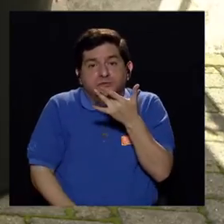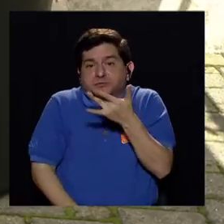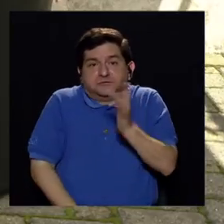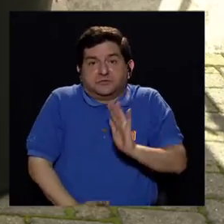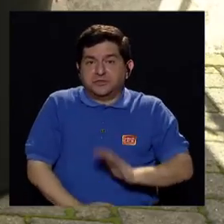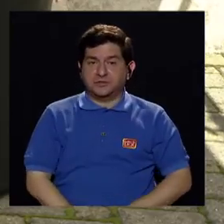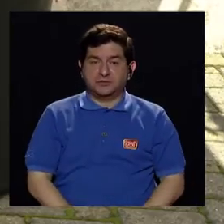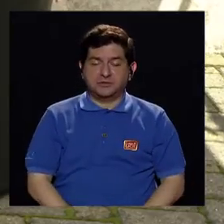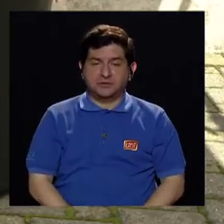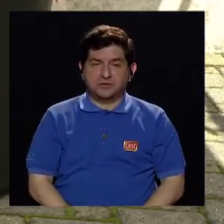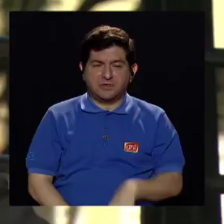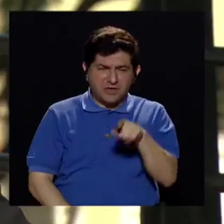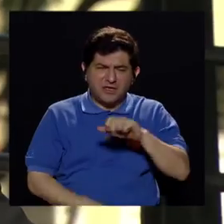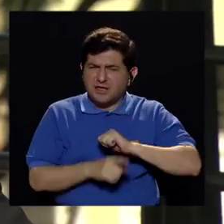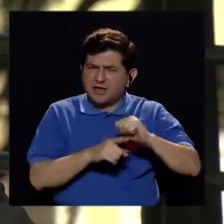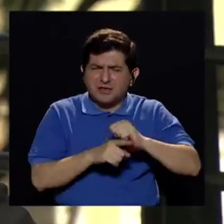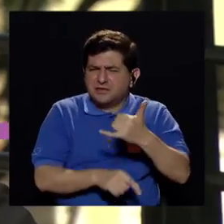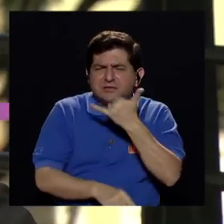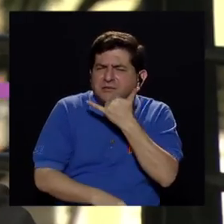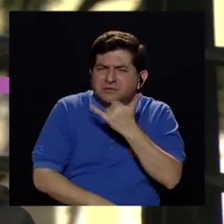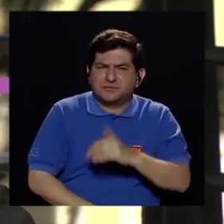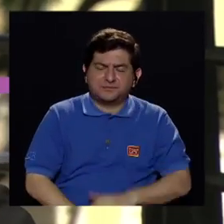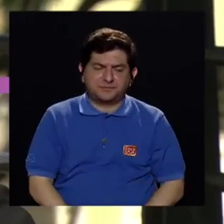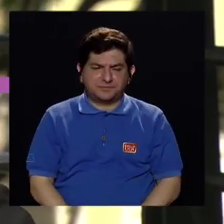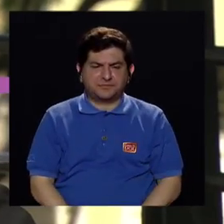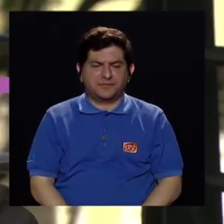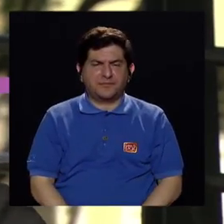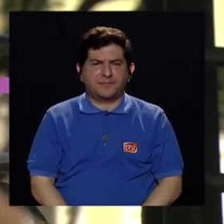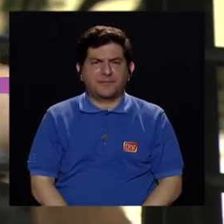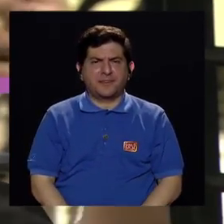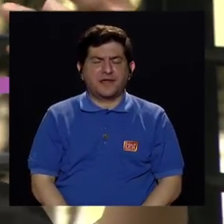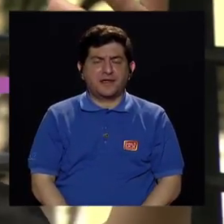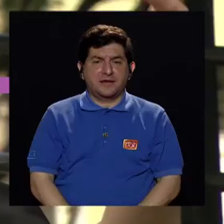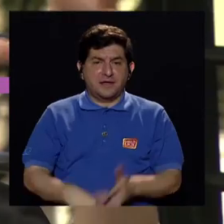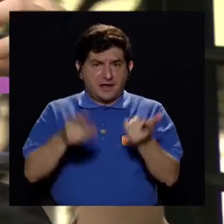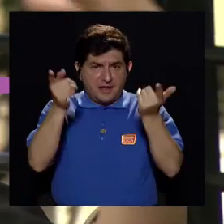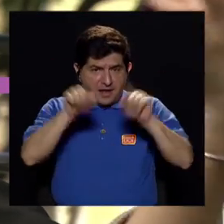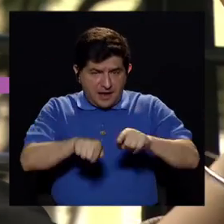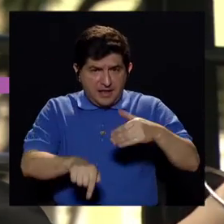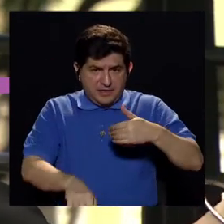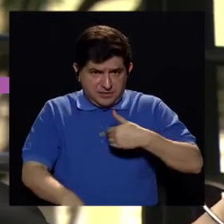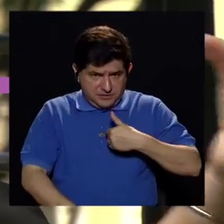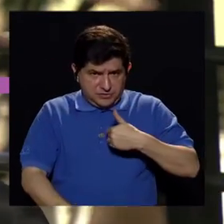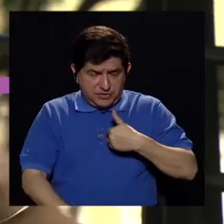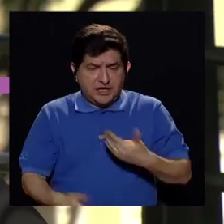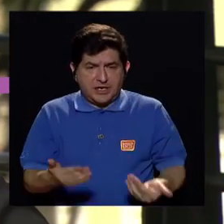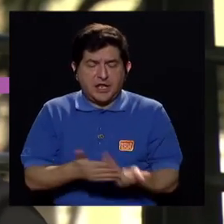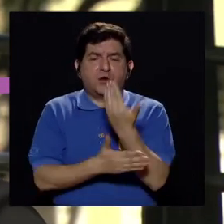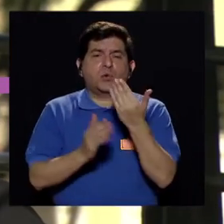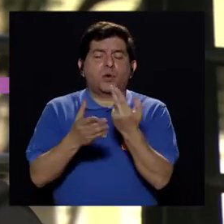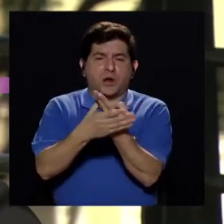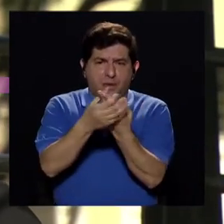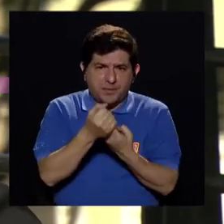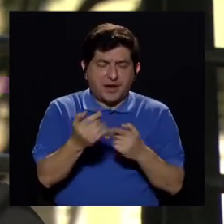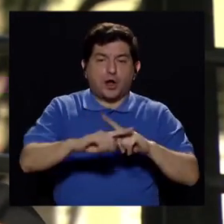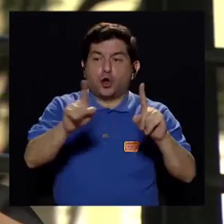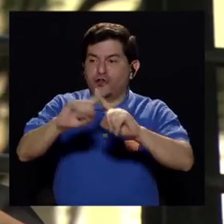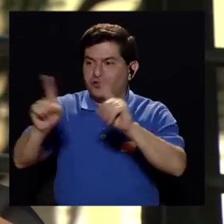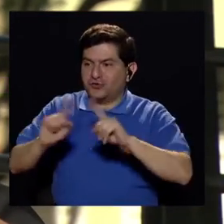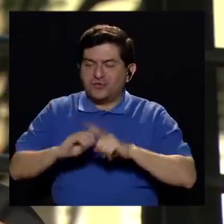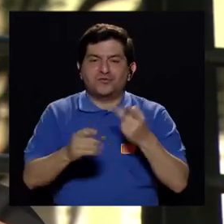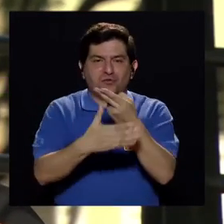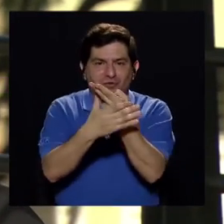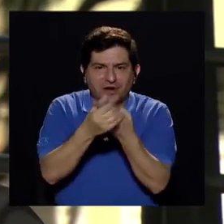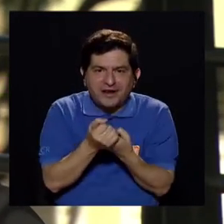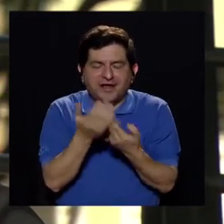Entonces, en relación a esas prácticas. Realmente, el hecho que vayamos a tener una nueva pareja o varias parejas viene